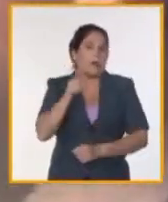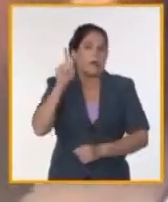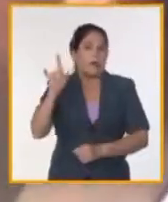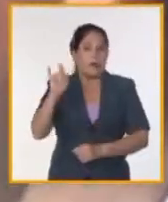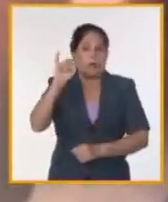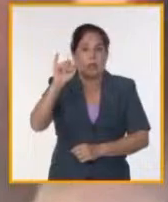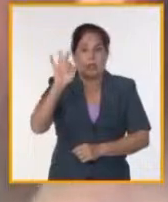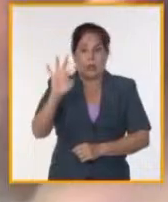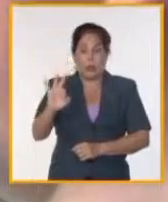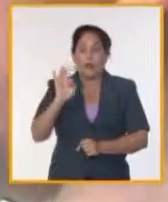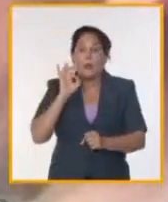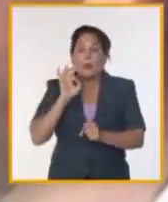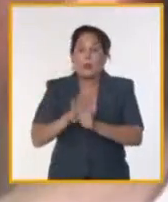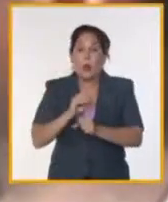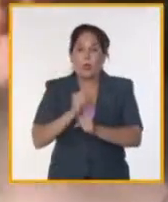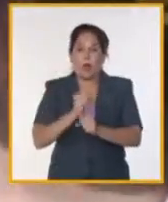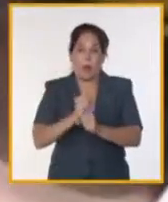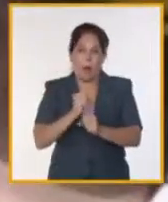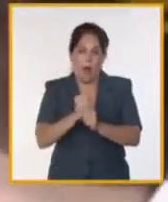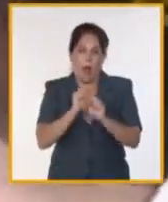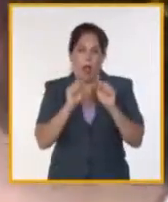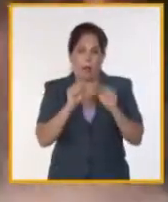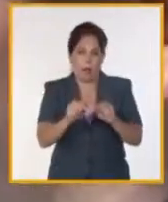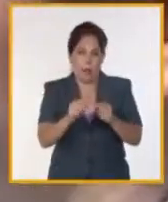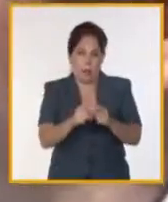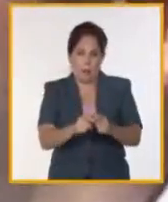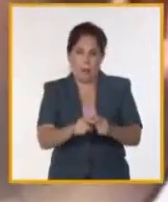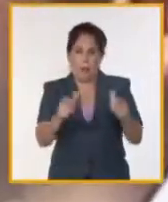68 fue que se empezó fundamentalmente el incremento